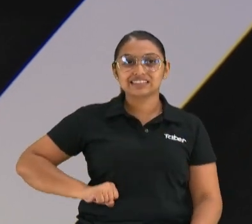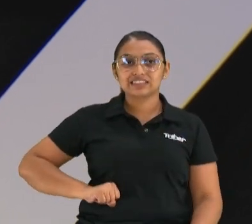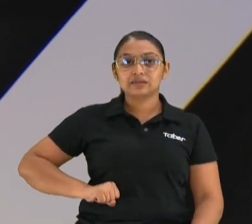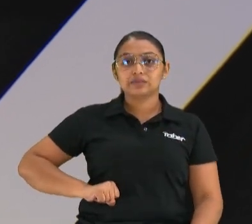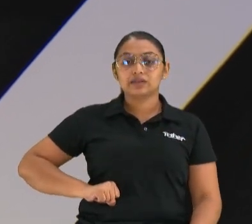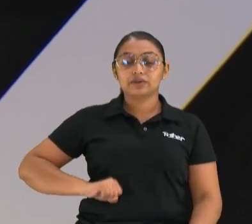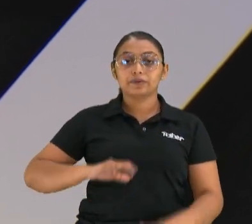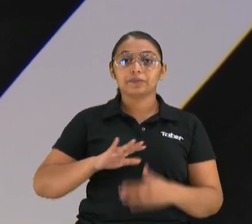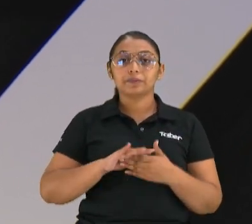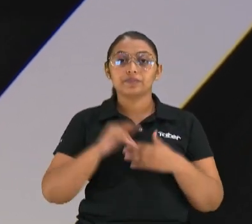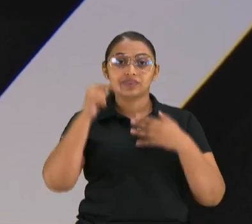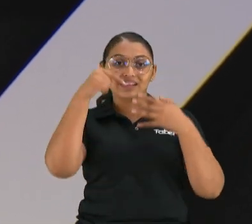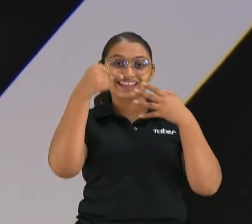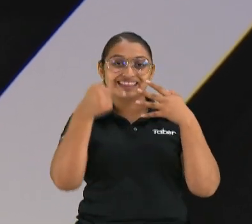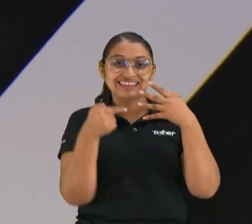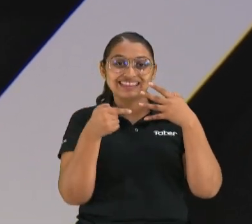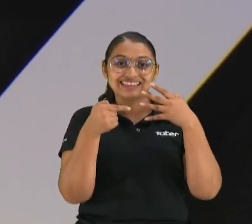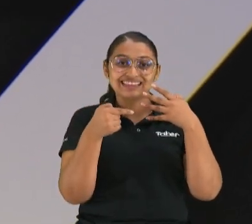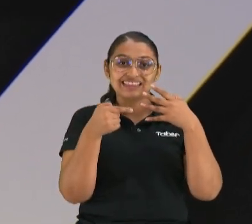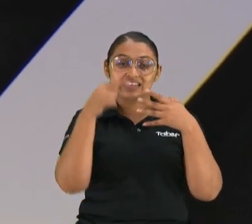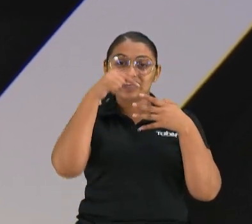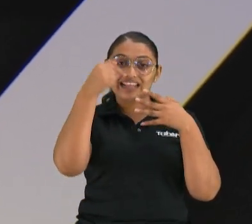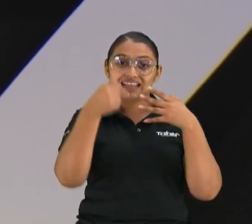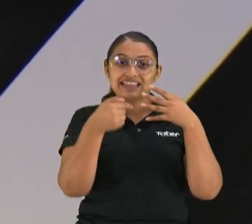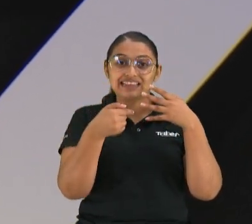me dijo un abogado va a ser hombre